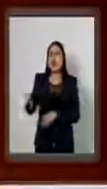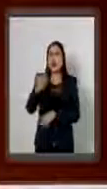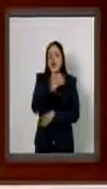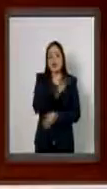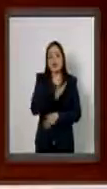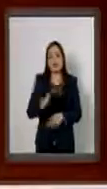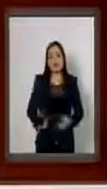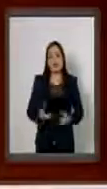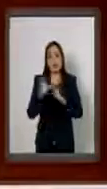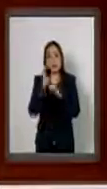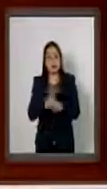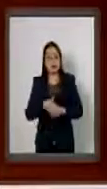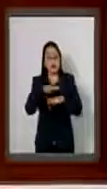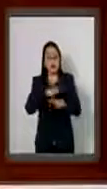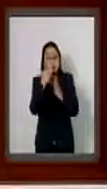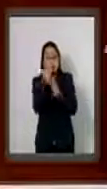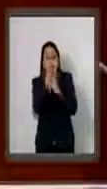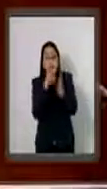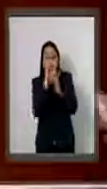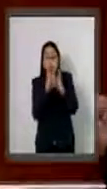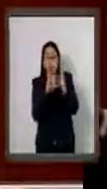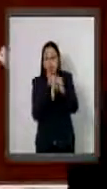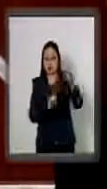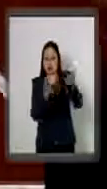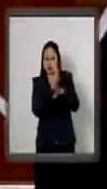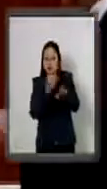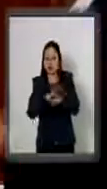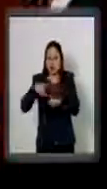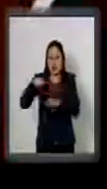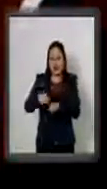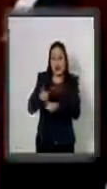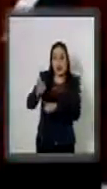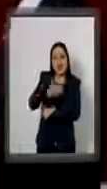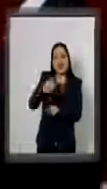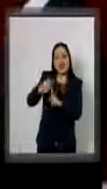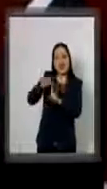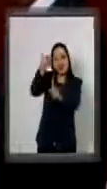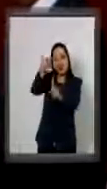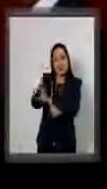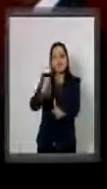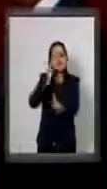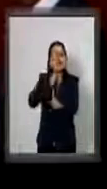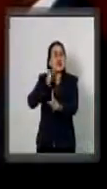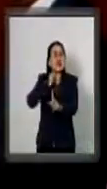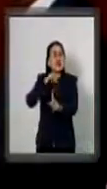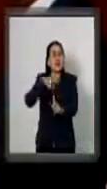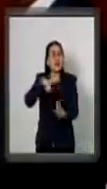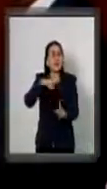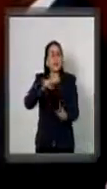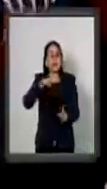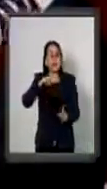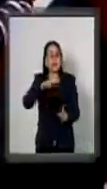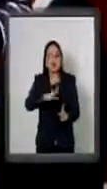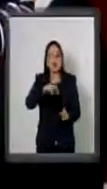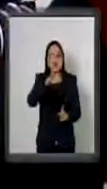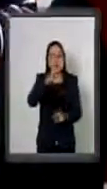la Comisión de Puntos Constitucionales en ese entonces, hoy el senador Manuel